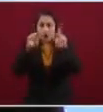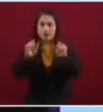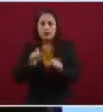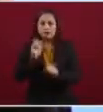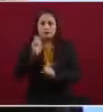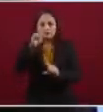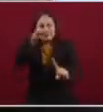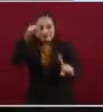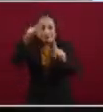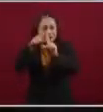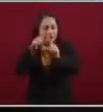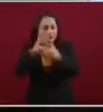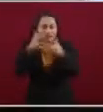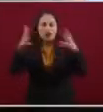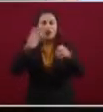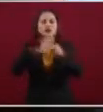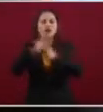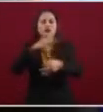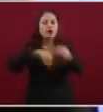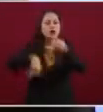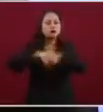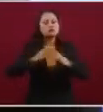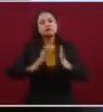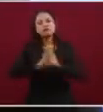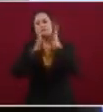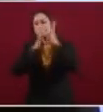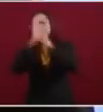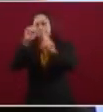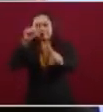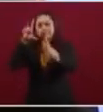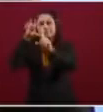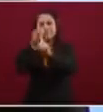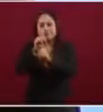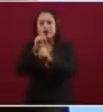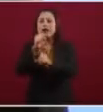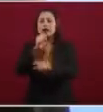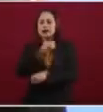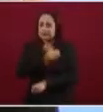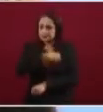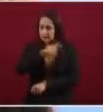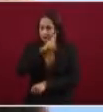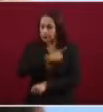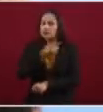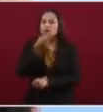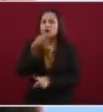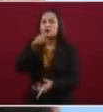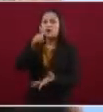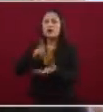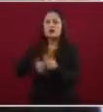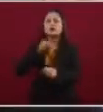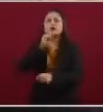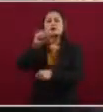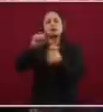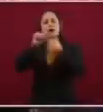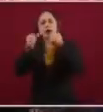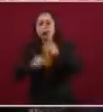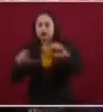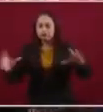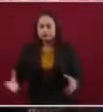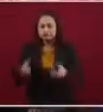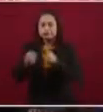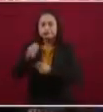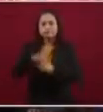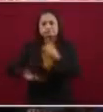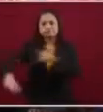la salud pero también todos haciendo acciones a través de la actividad artística pero sobre todo para recuperar el espacio público si